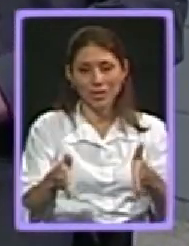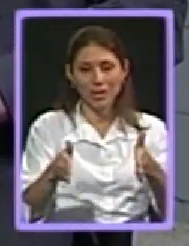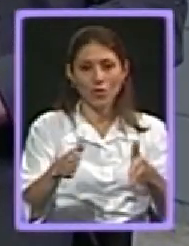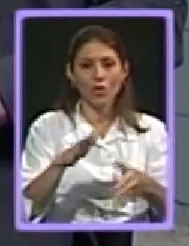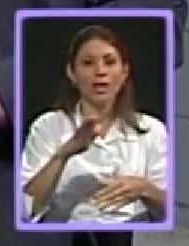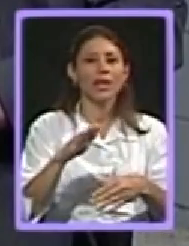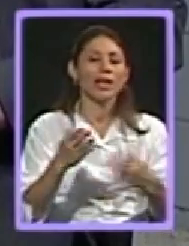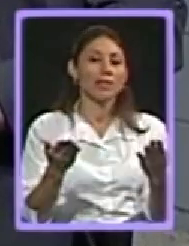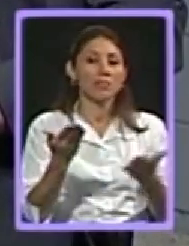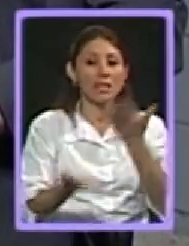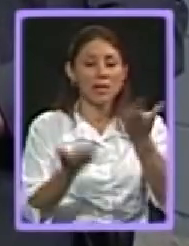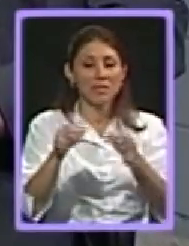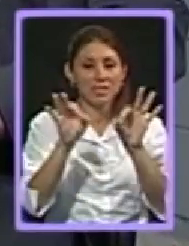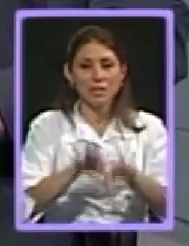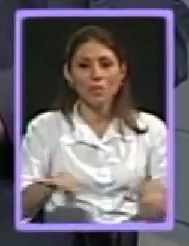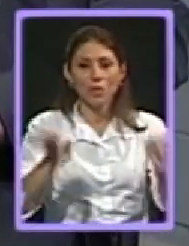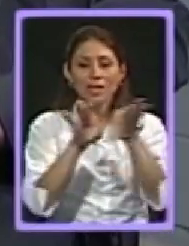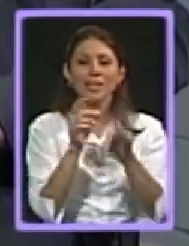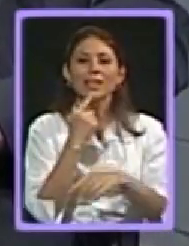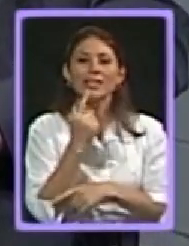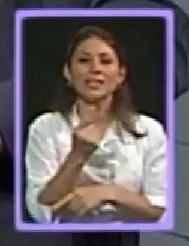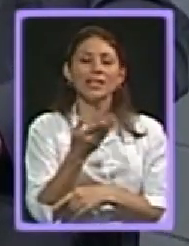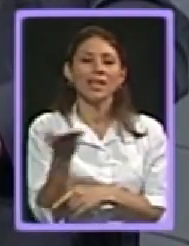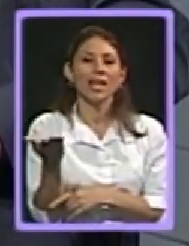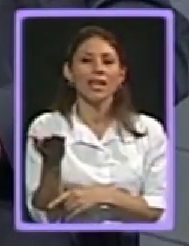cierto, tal vez vale la pena decir que